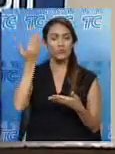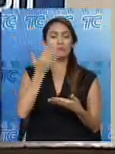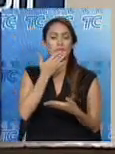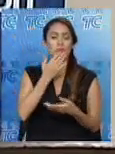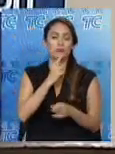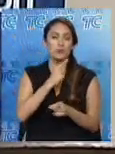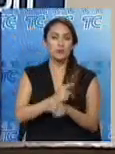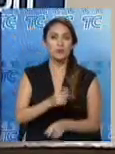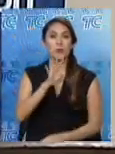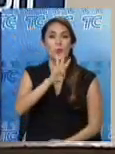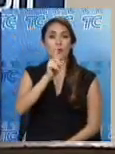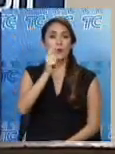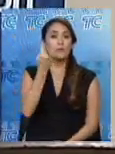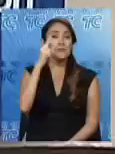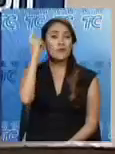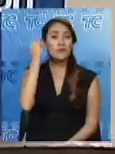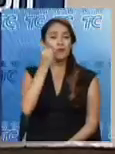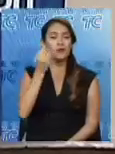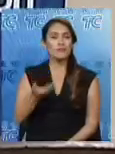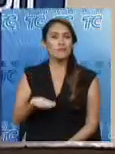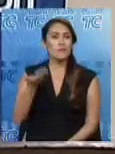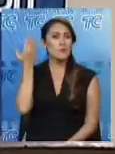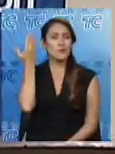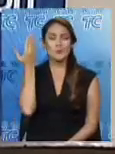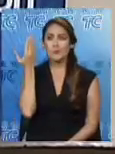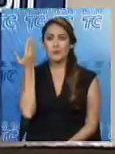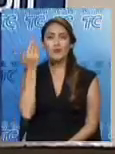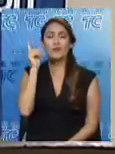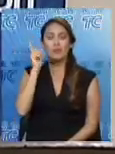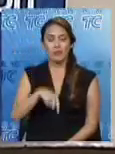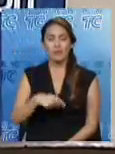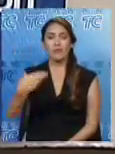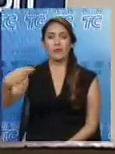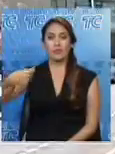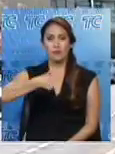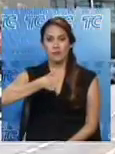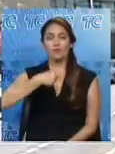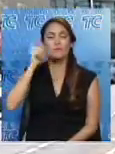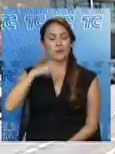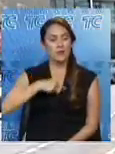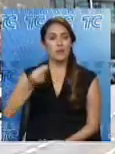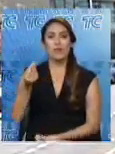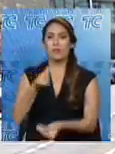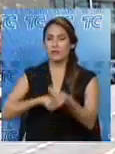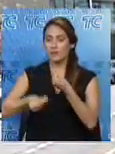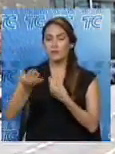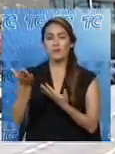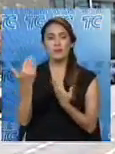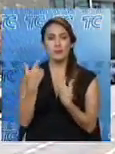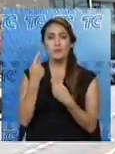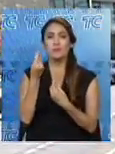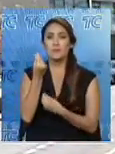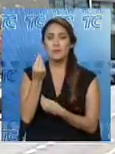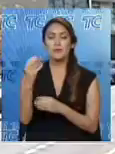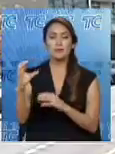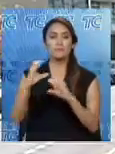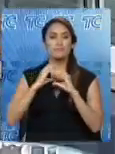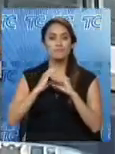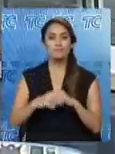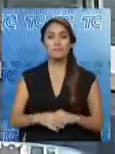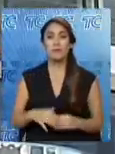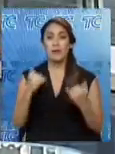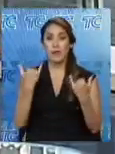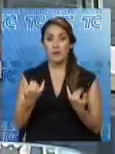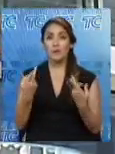41 millones de dólares de más y que deben ser devueltos. El Contralor General del Estado, Carlos Polit, confirmó además